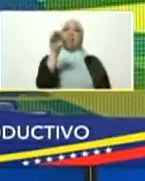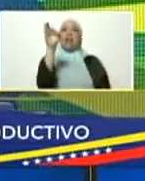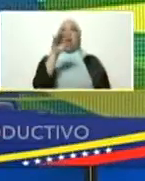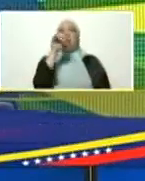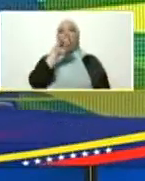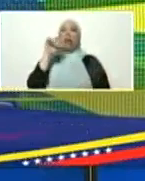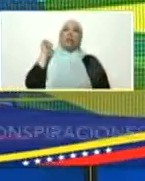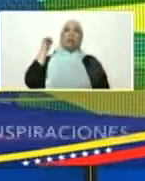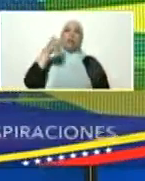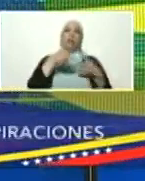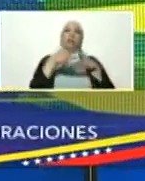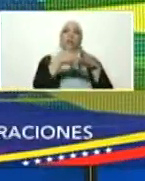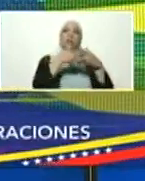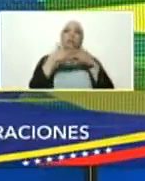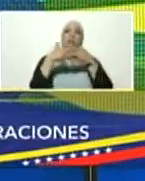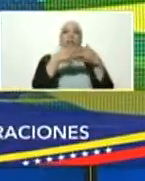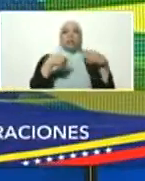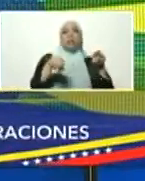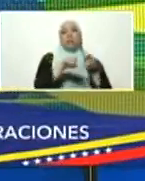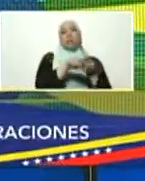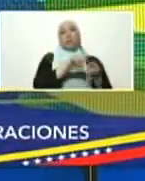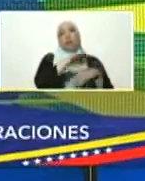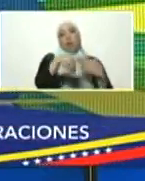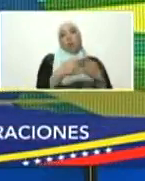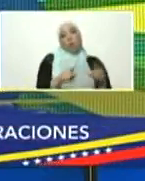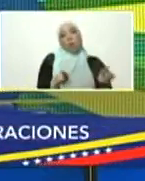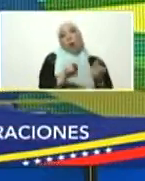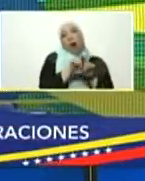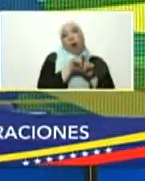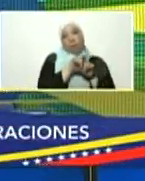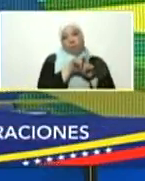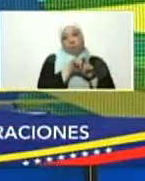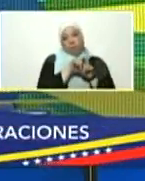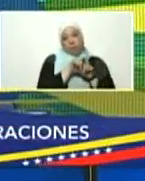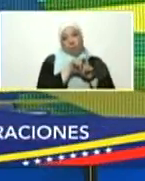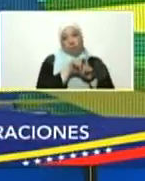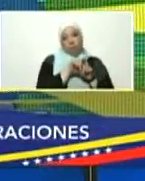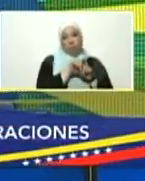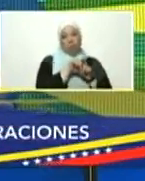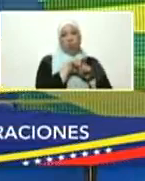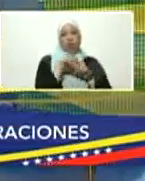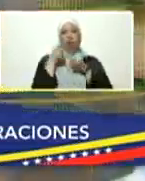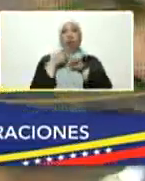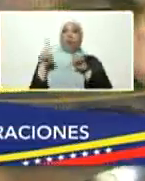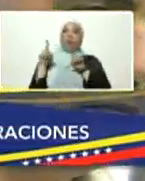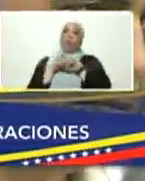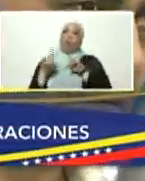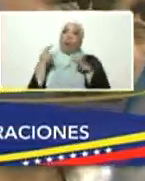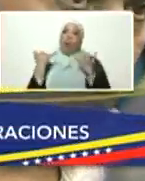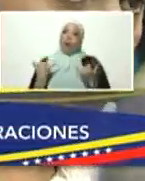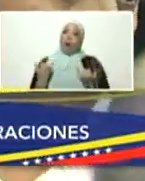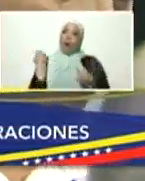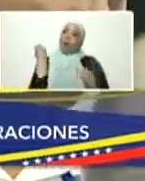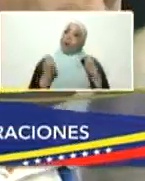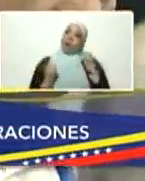gringo y de sus transnacionales. Creemos en un modelo alternativo y lo estamos